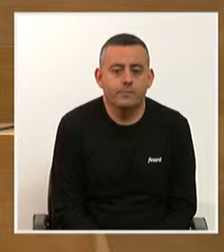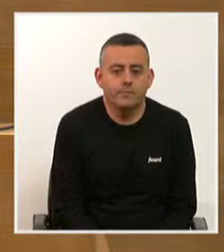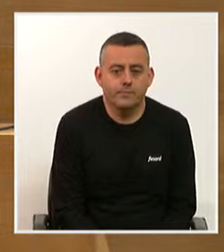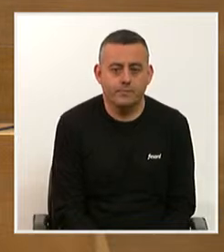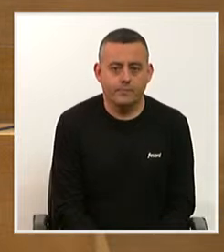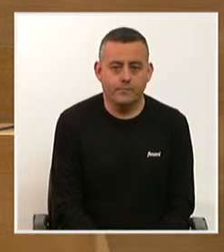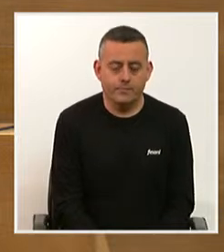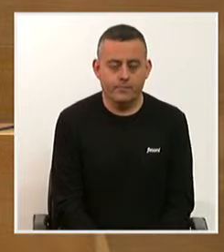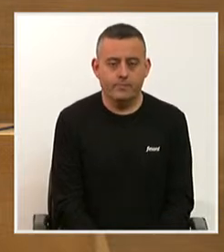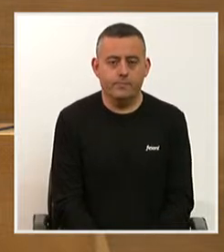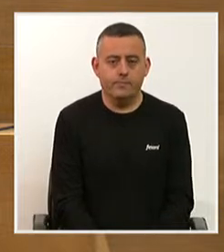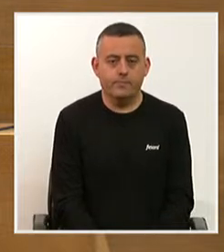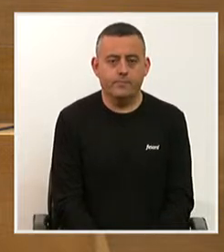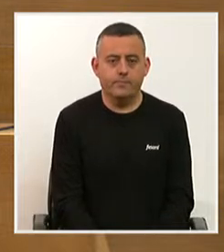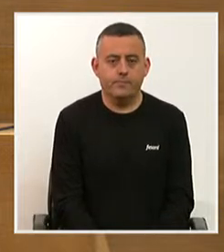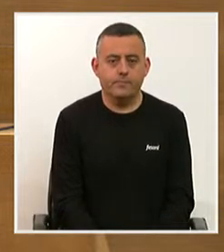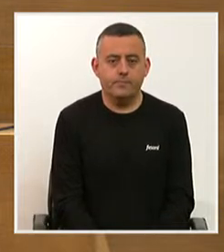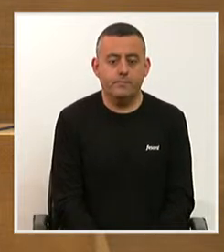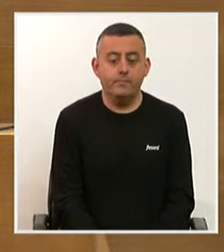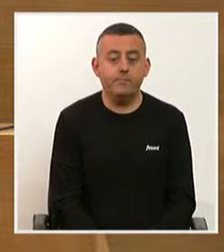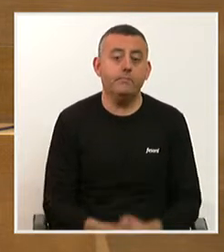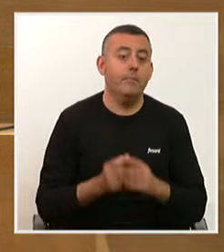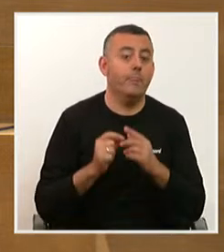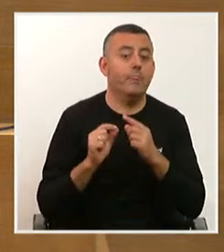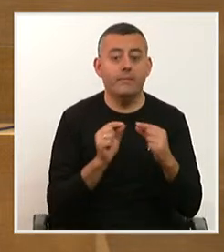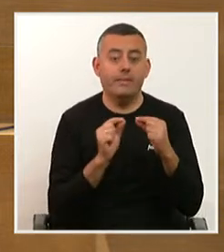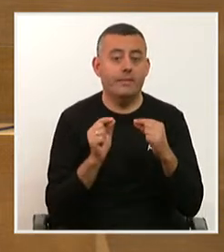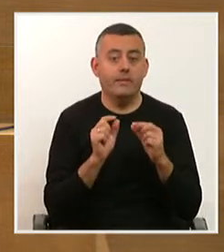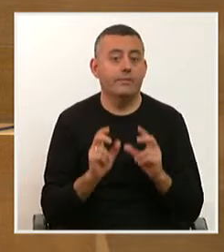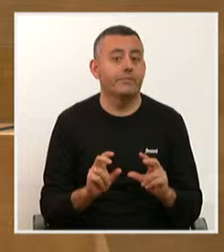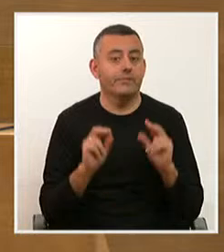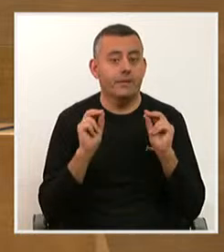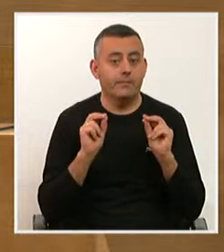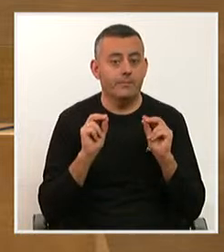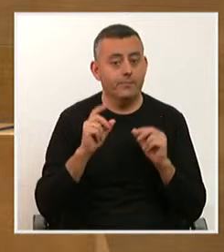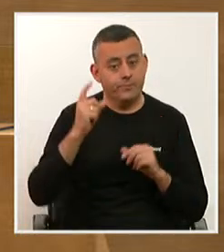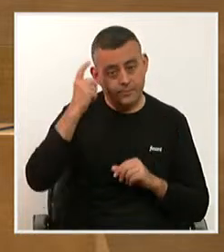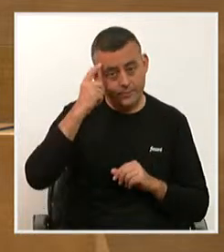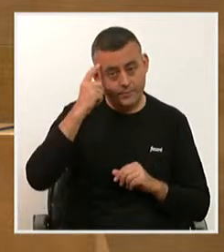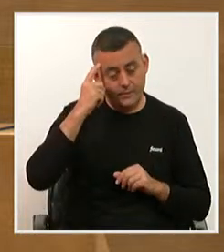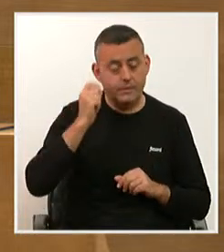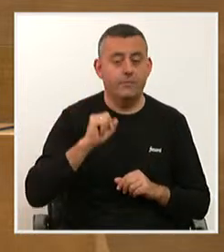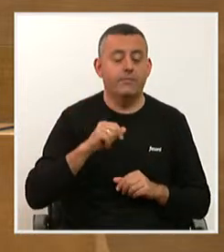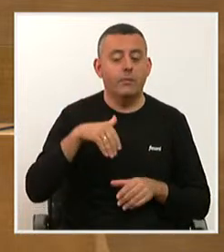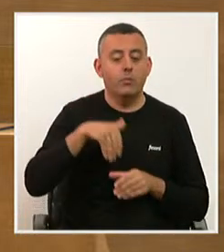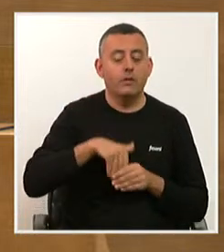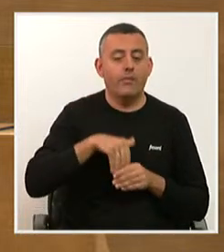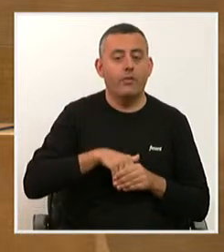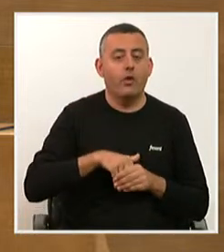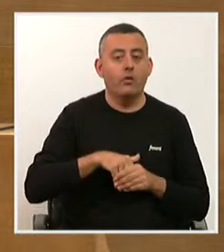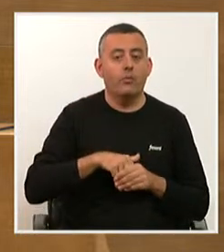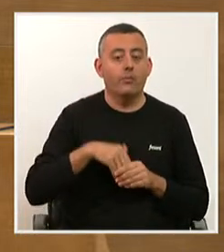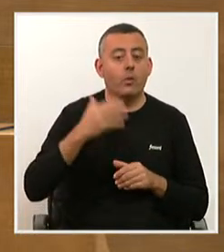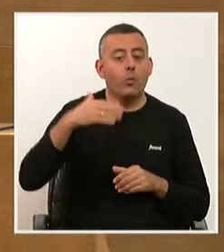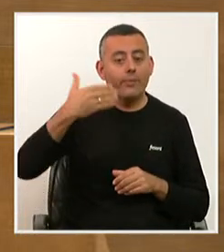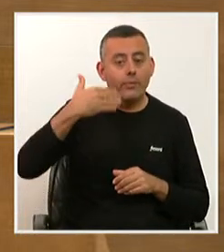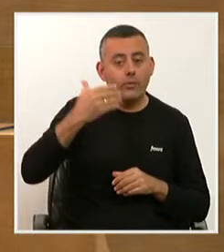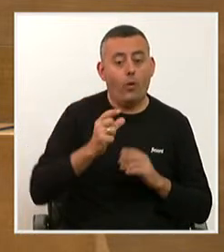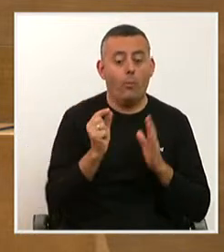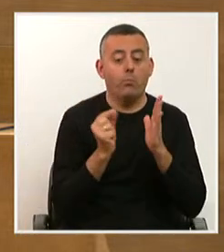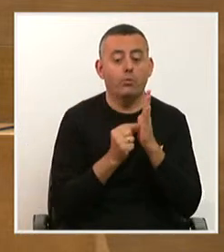Gracias terminado el debate de esta iniciativa les recuerdo que la votación ordinaria tendrá lugar después de la sustanciación del